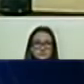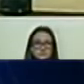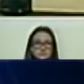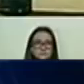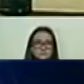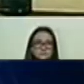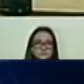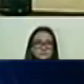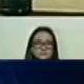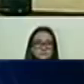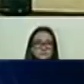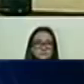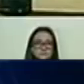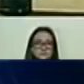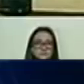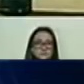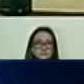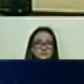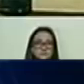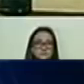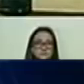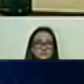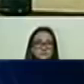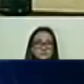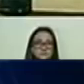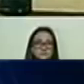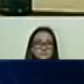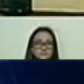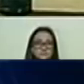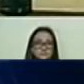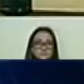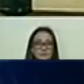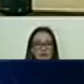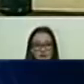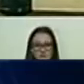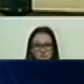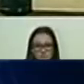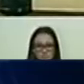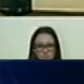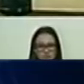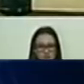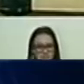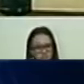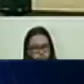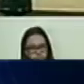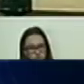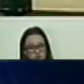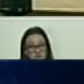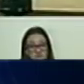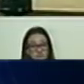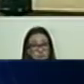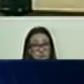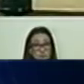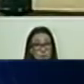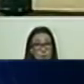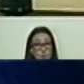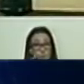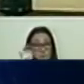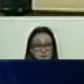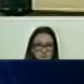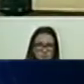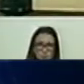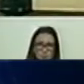que tratan de presentar una situación que ya han aplicado a otros países.